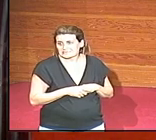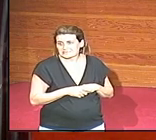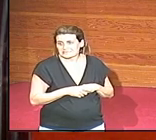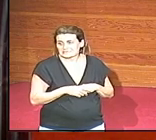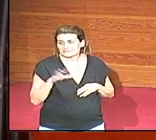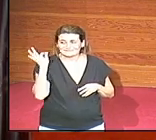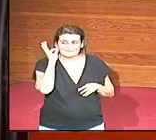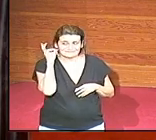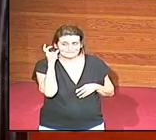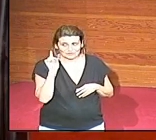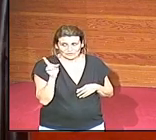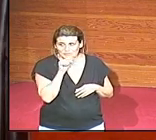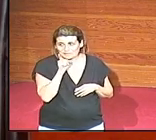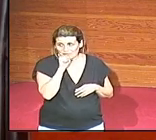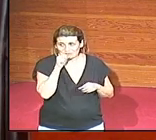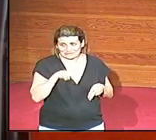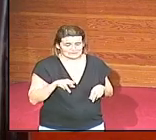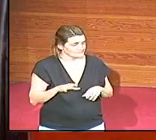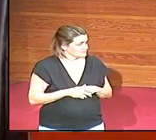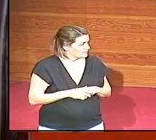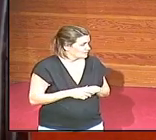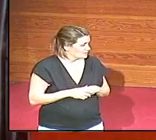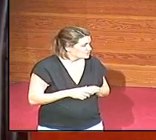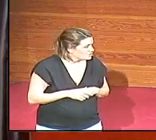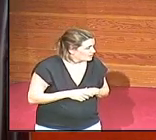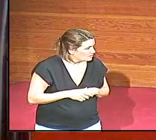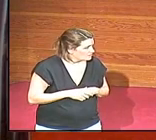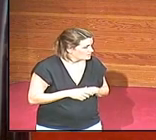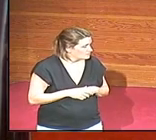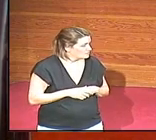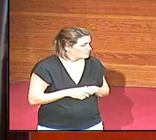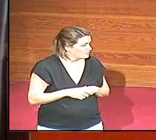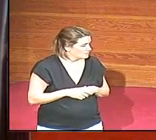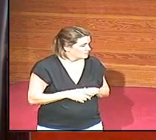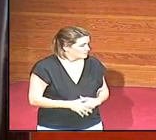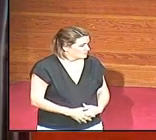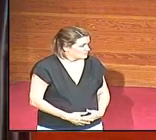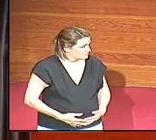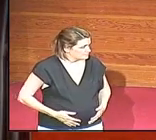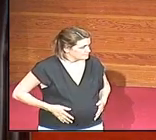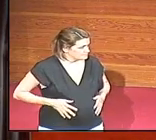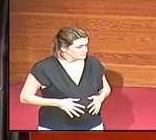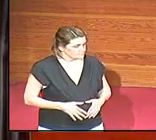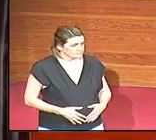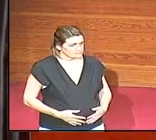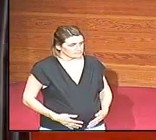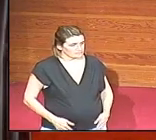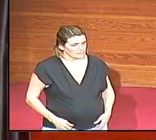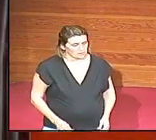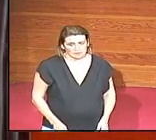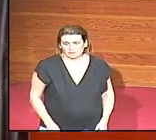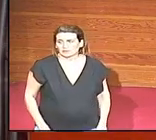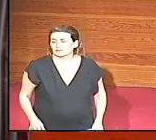Que te van a tener que pasar el micro porque y un momentito, oigo, pero allí no. No hacemos preguntas sin micro porque no se oye. Perdón. No, quería decir simplemente